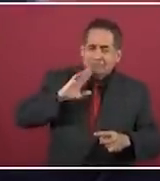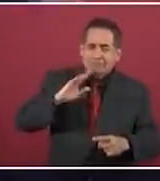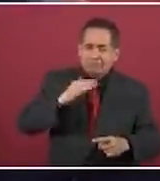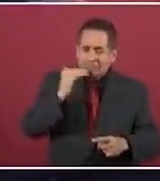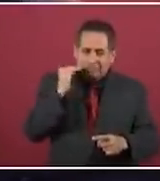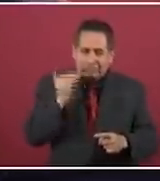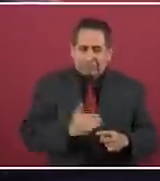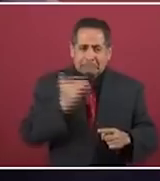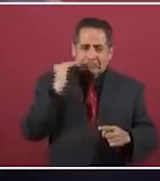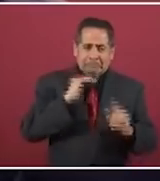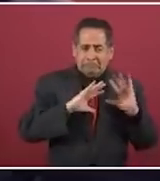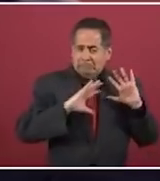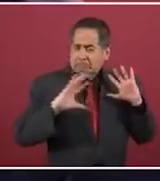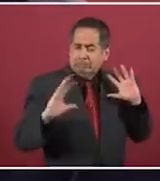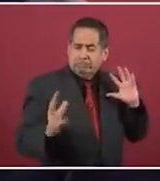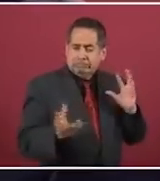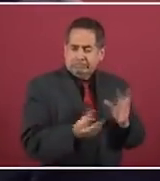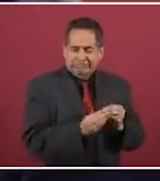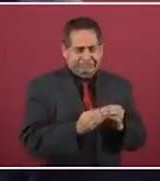pues no es fácil